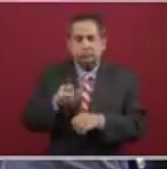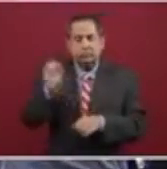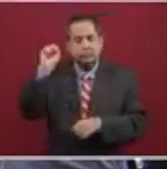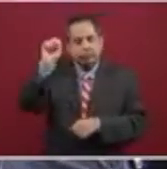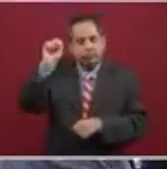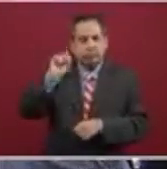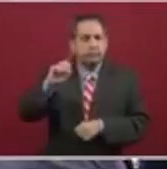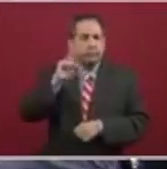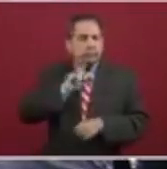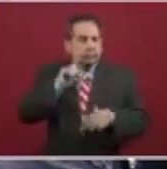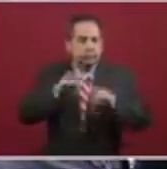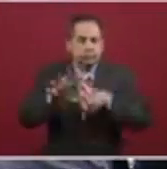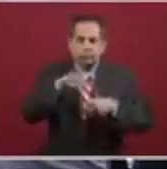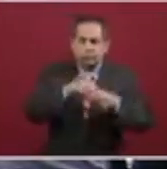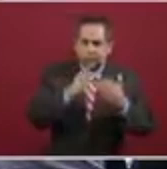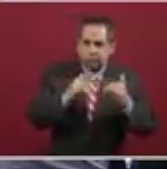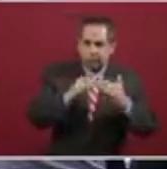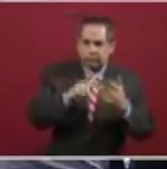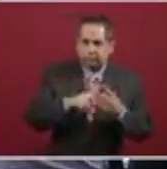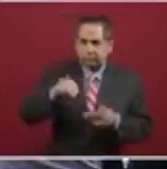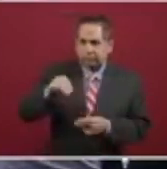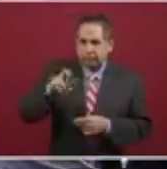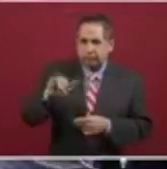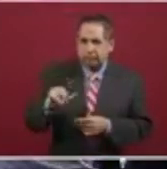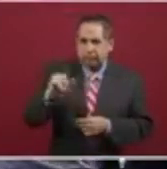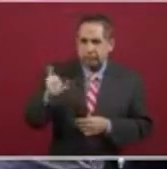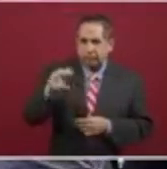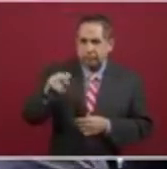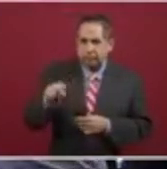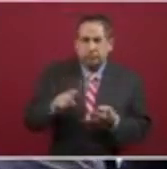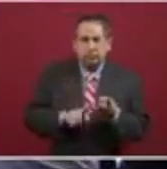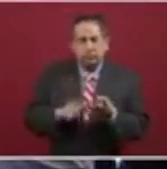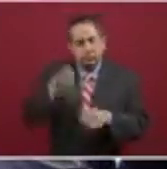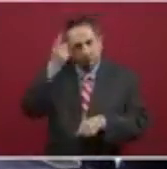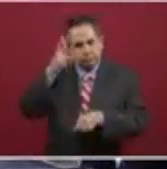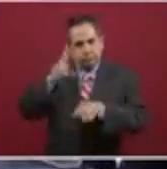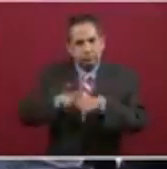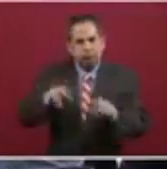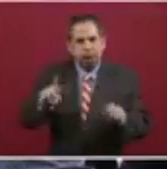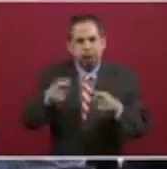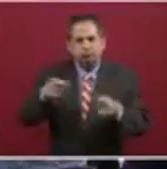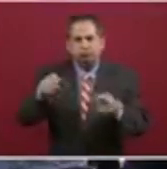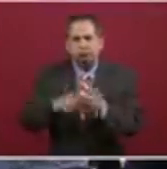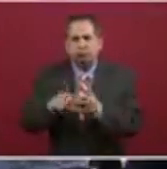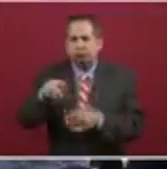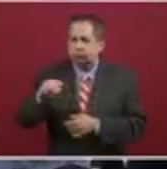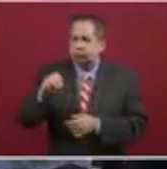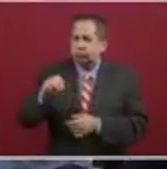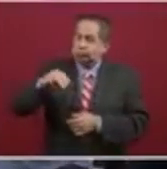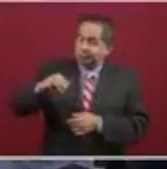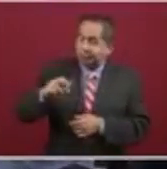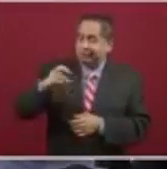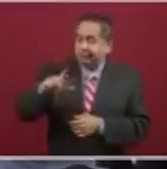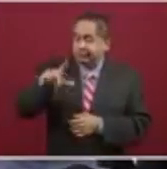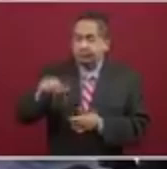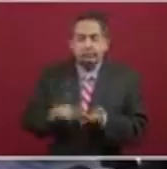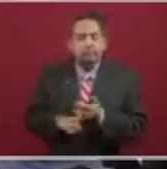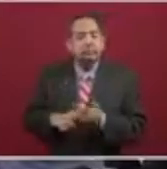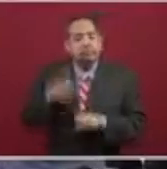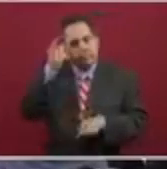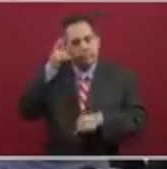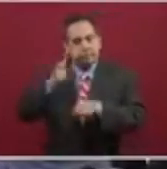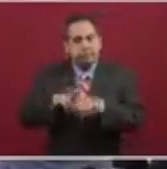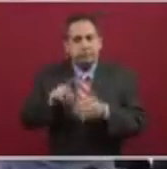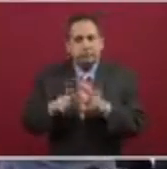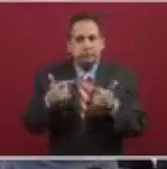de Trabajadoras del Hogar, María Isidra Llanos, la directora de orquesta Marcela Rodríguez, la directora general de